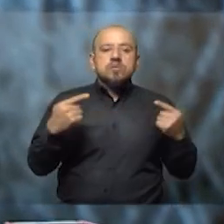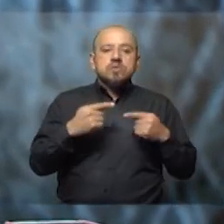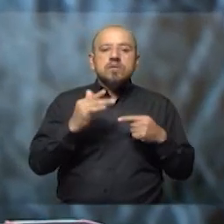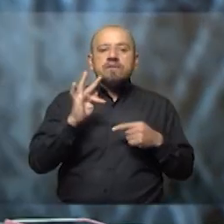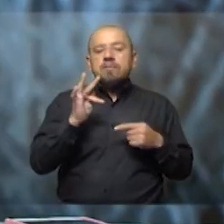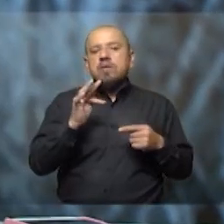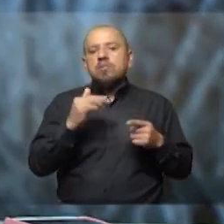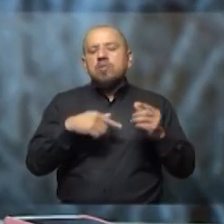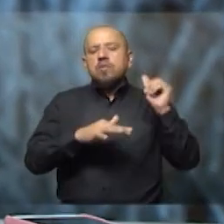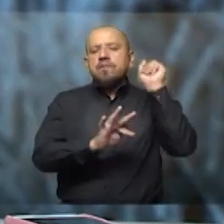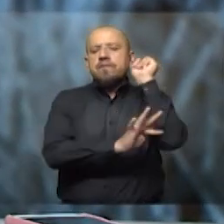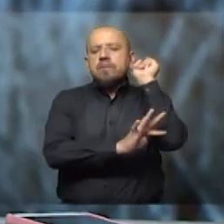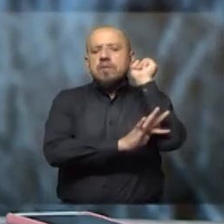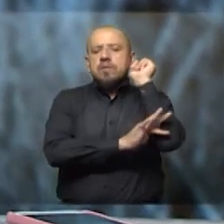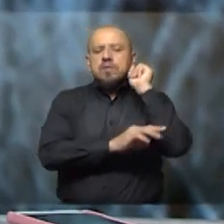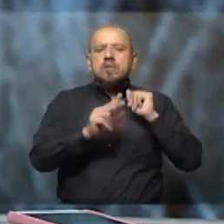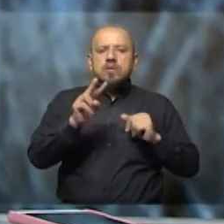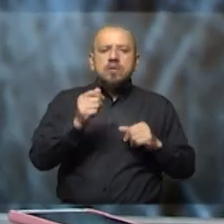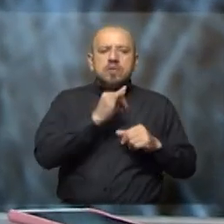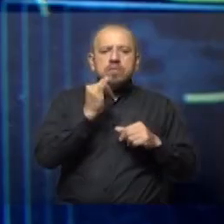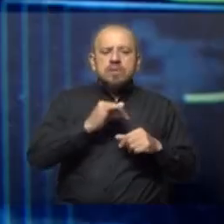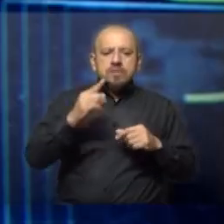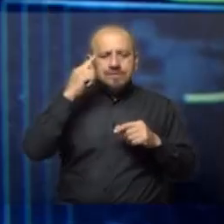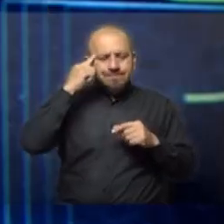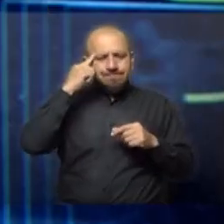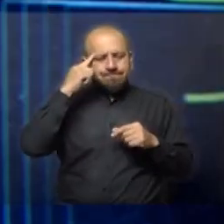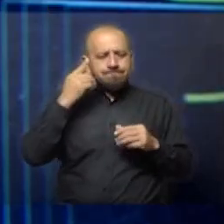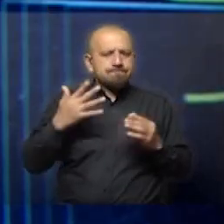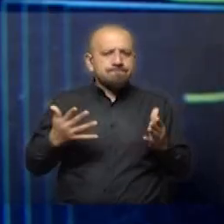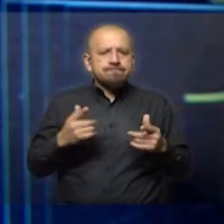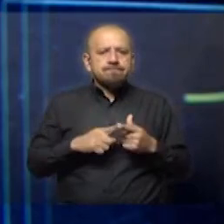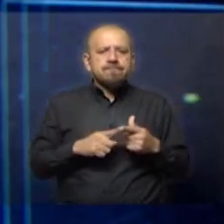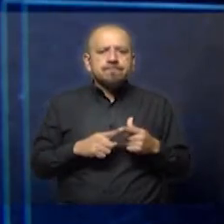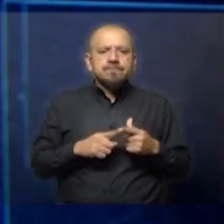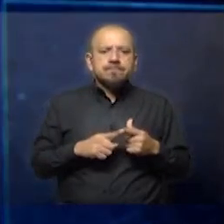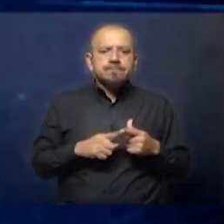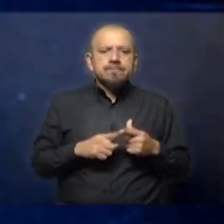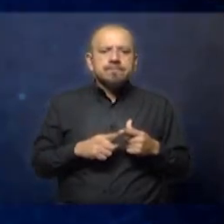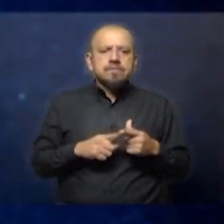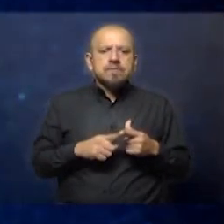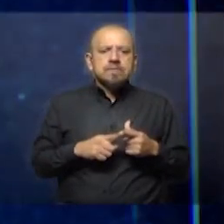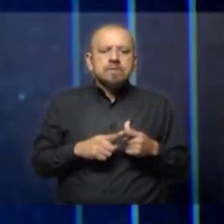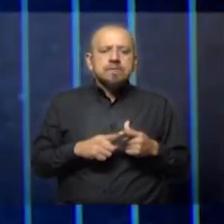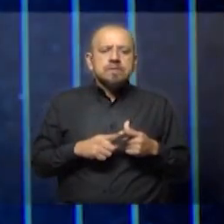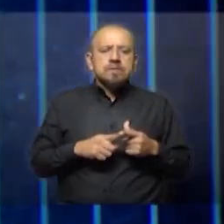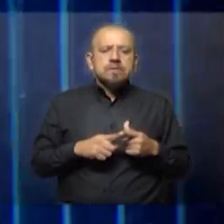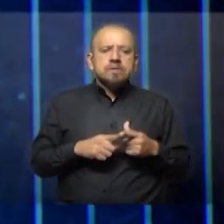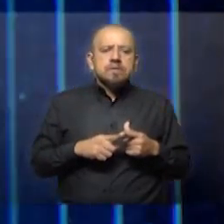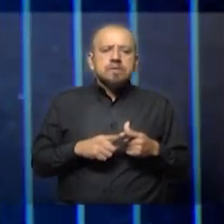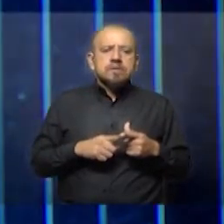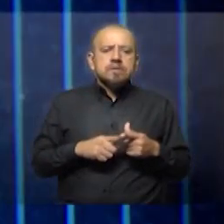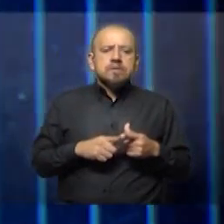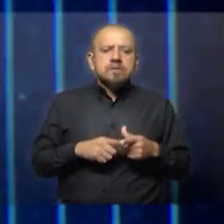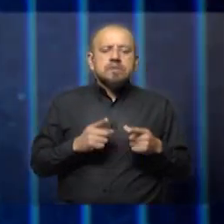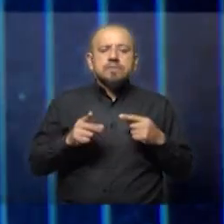era radicar la visión de gas en ese momento Bueno en ese en ese